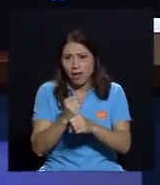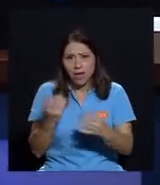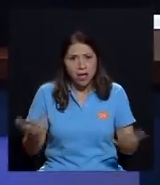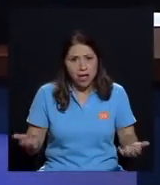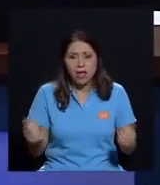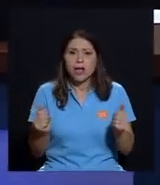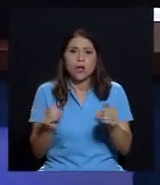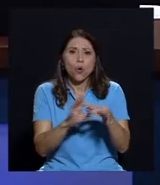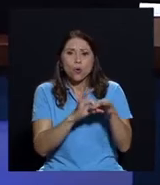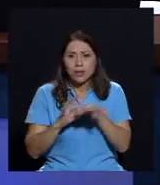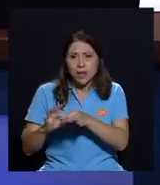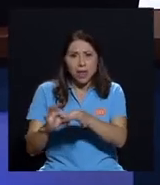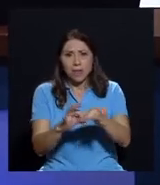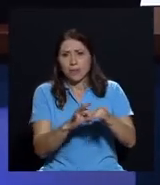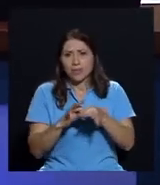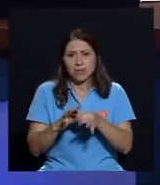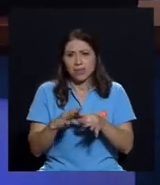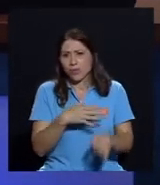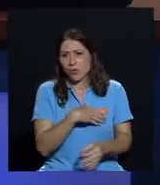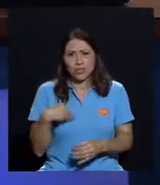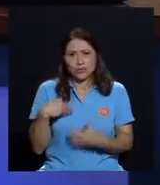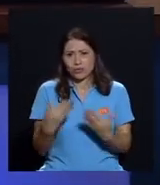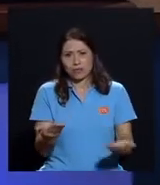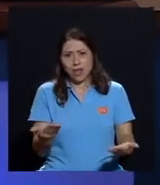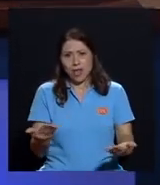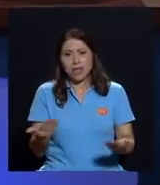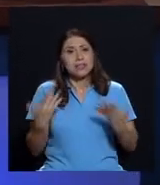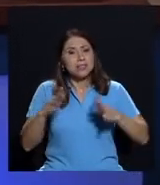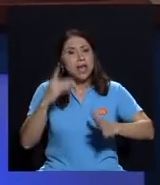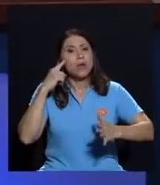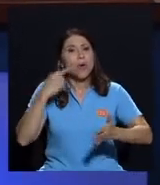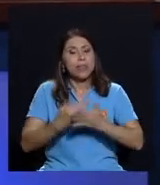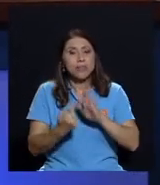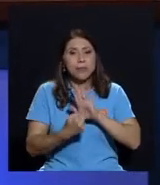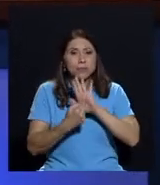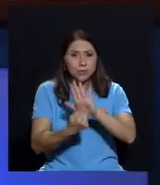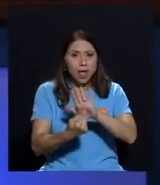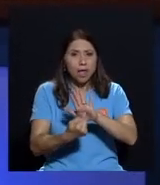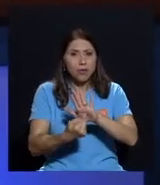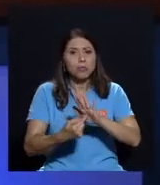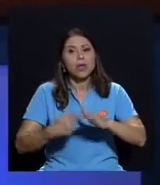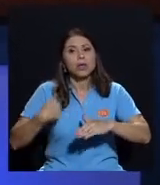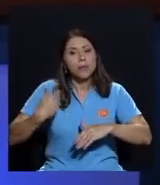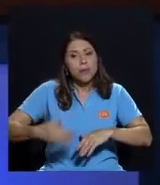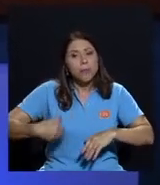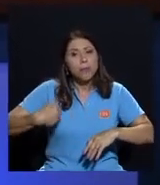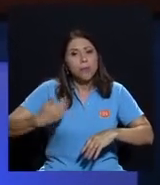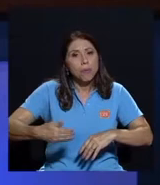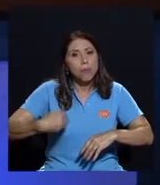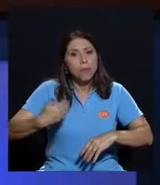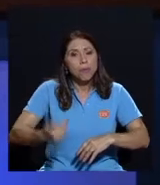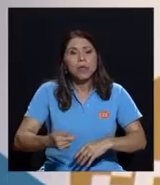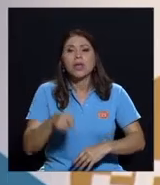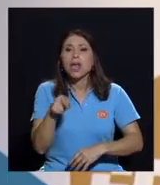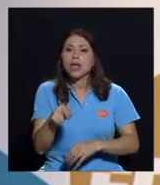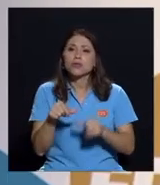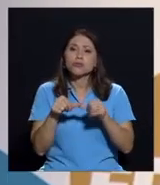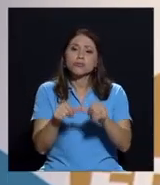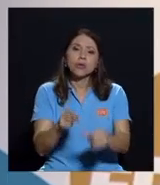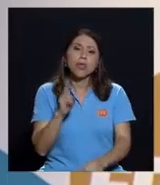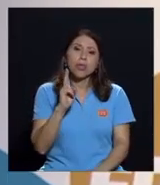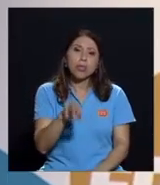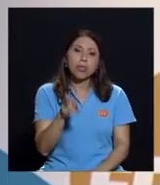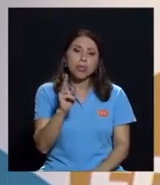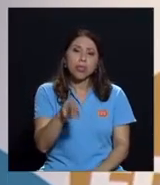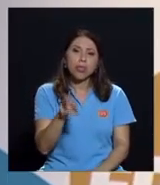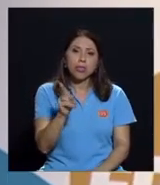coordinadamente y que lo han demostrado pasan los gobiernos y siguen ellos con las mismas prioridades siempre que